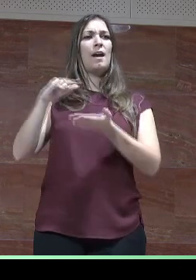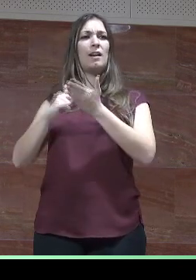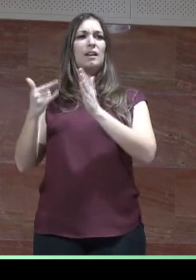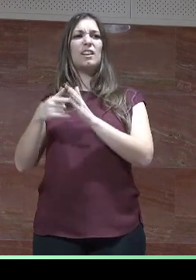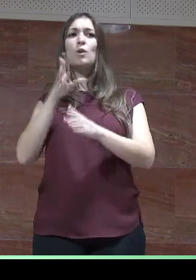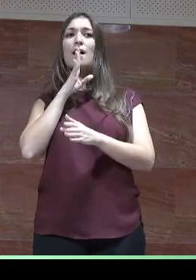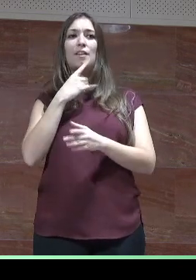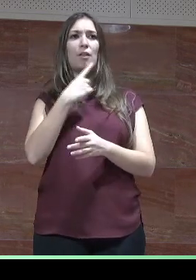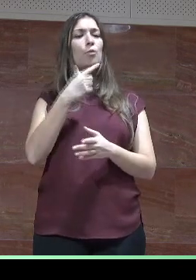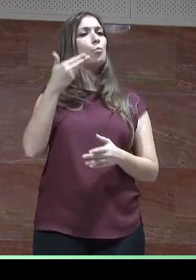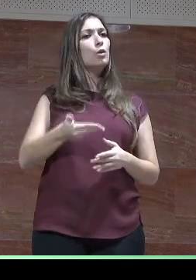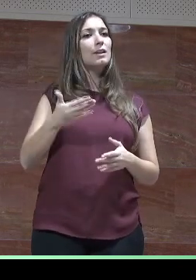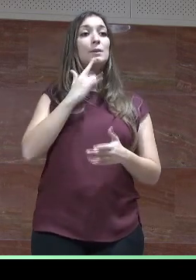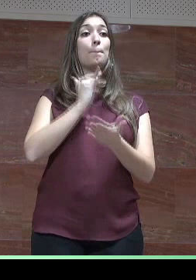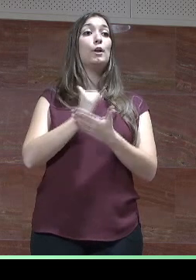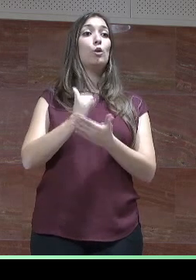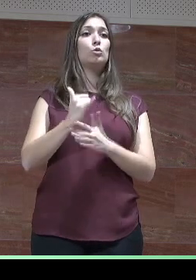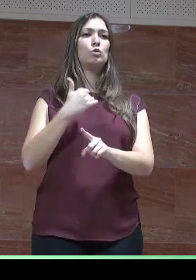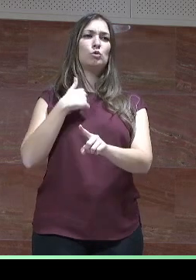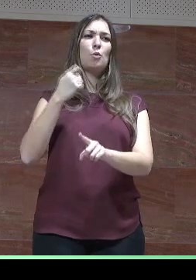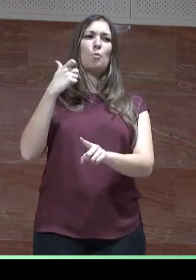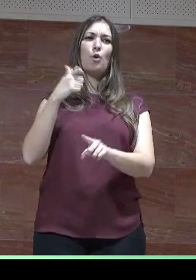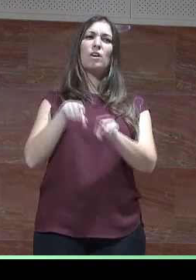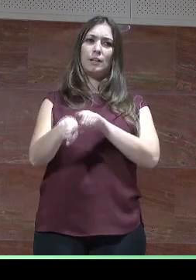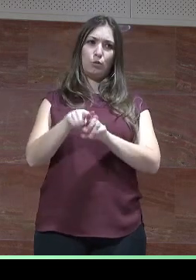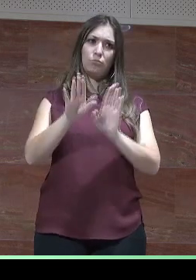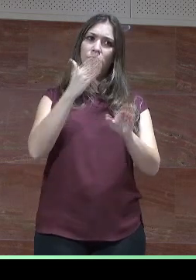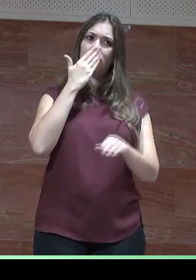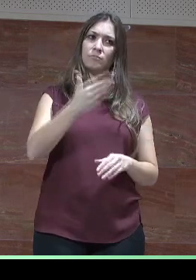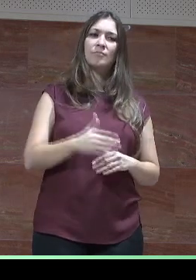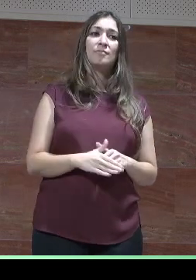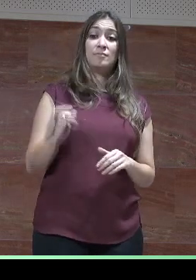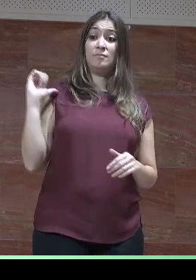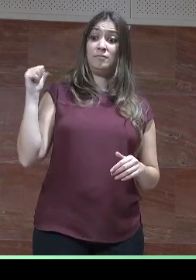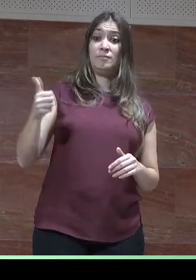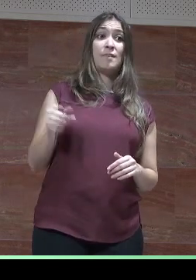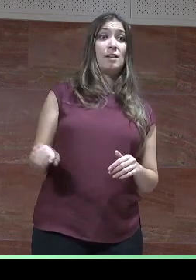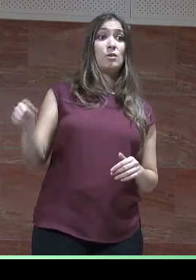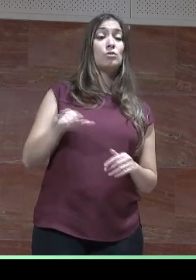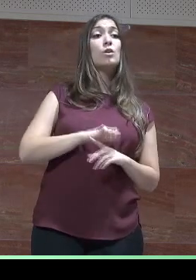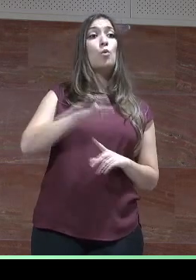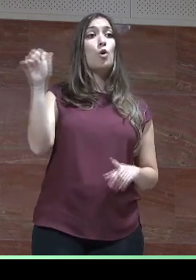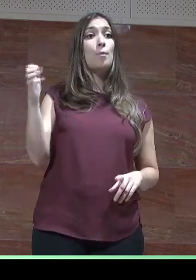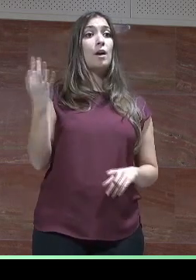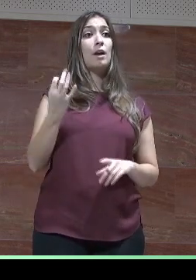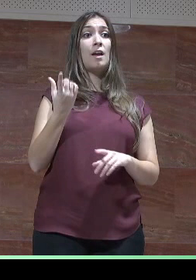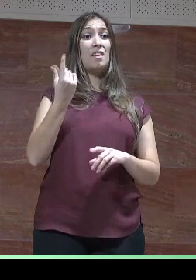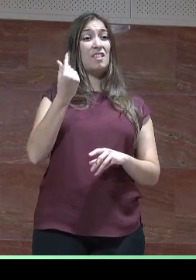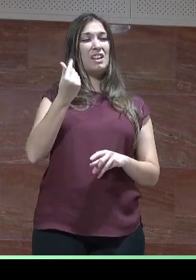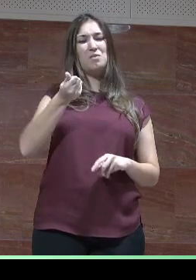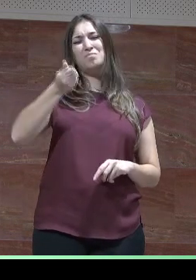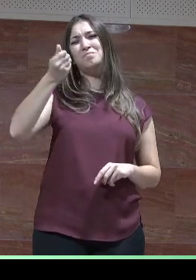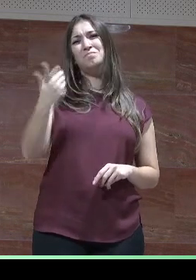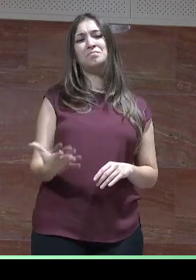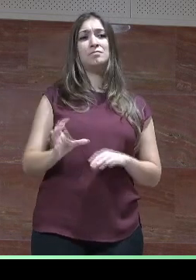señalado la importancia de desarrollo de pilotos. Yo voy a ser un poquito más crítico, porque llevamos muchos años en Europa destinando